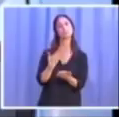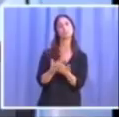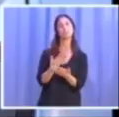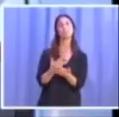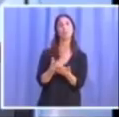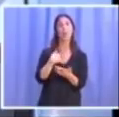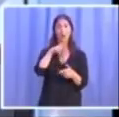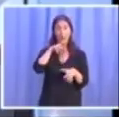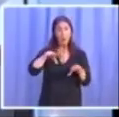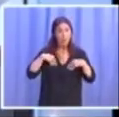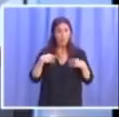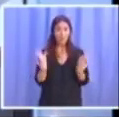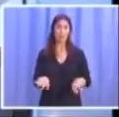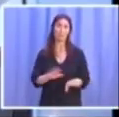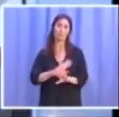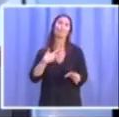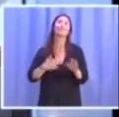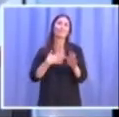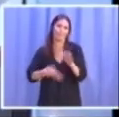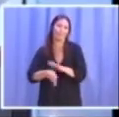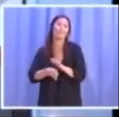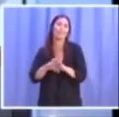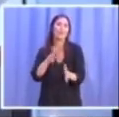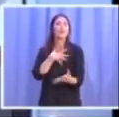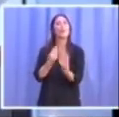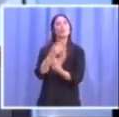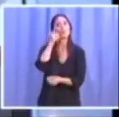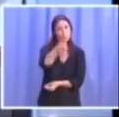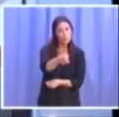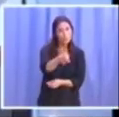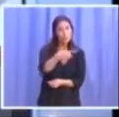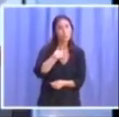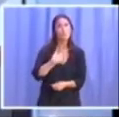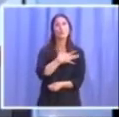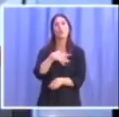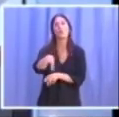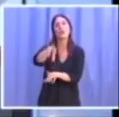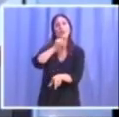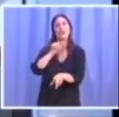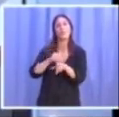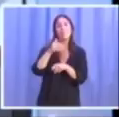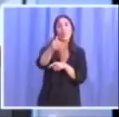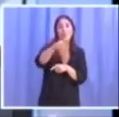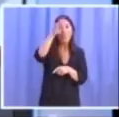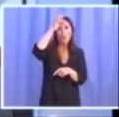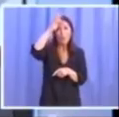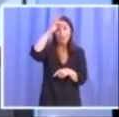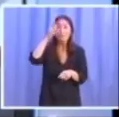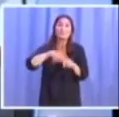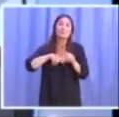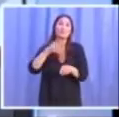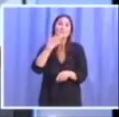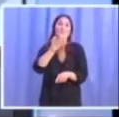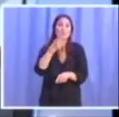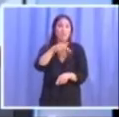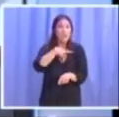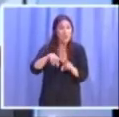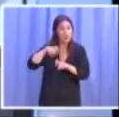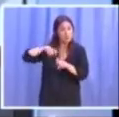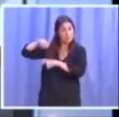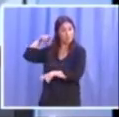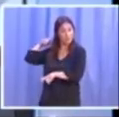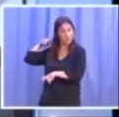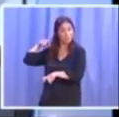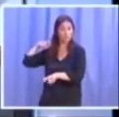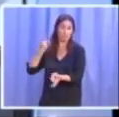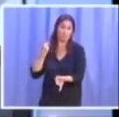no nos conformamos. Queremos seguir. Y queremos hacerlo contigo. Tenemos que elegir este próximo domingo si queremos ir hacia atrás. Y eso